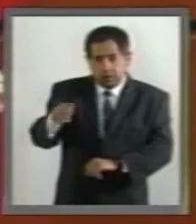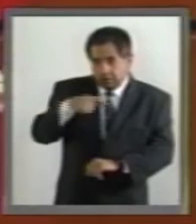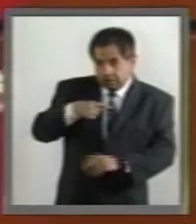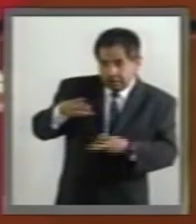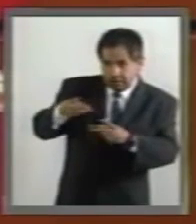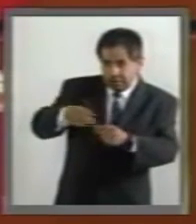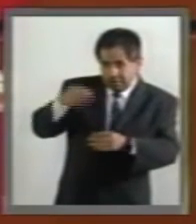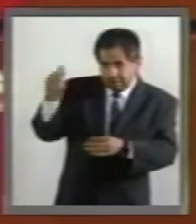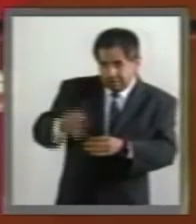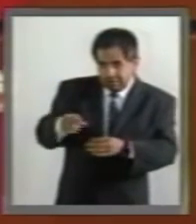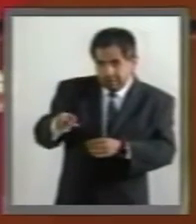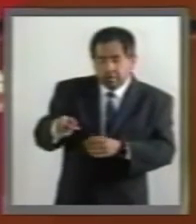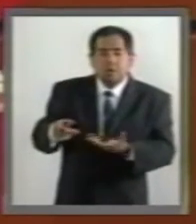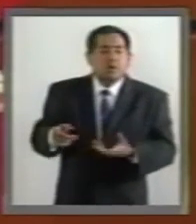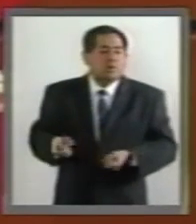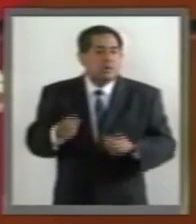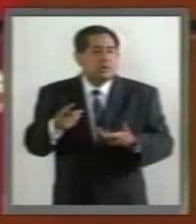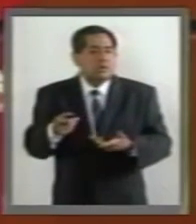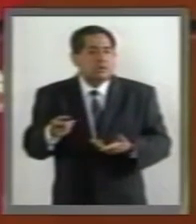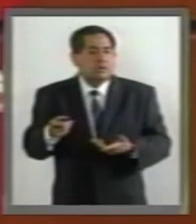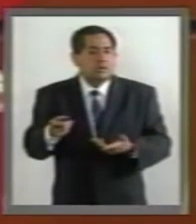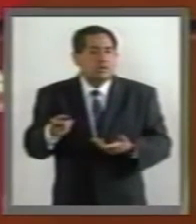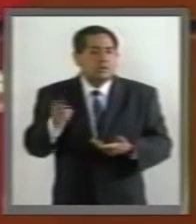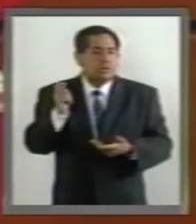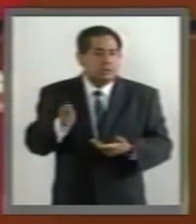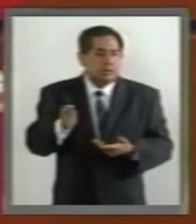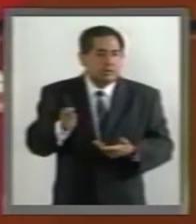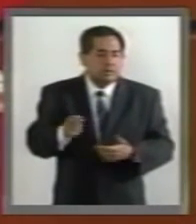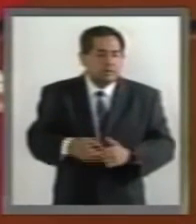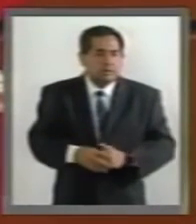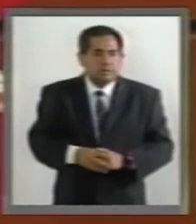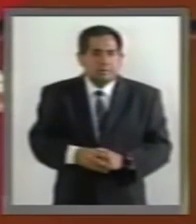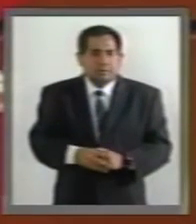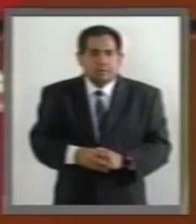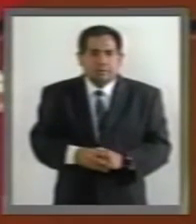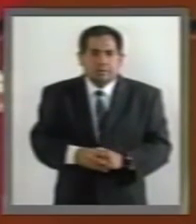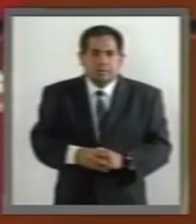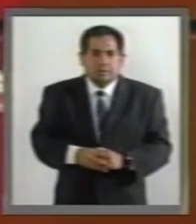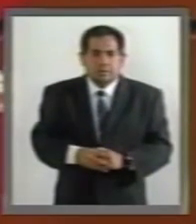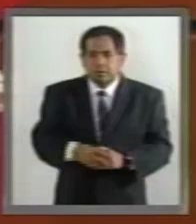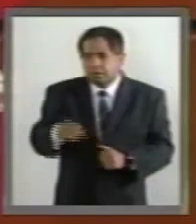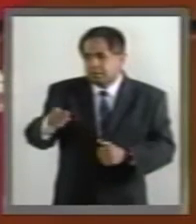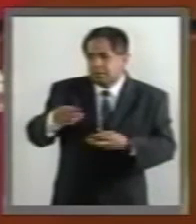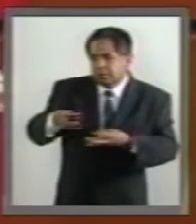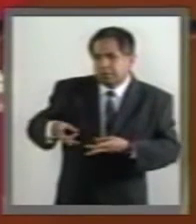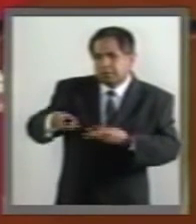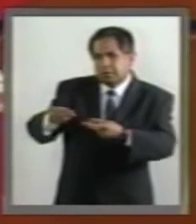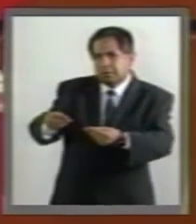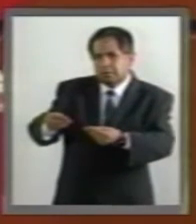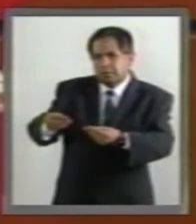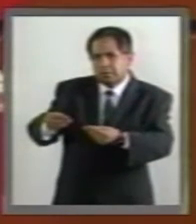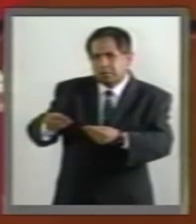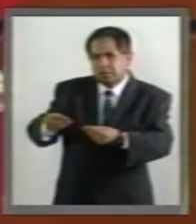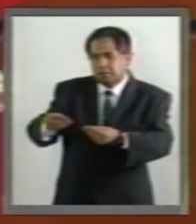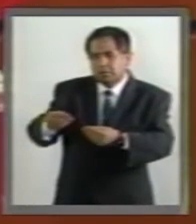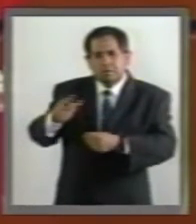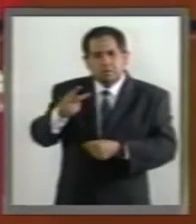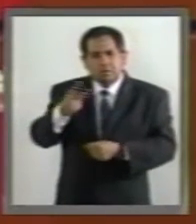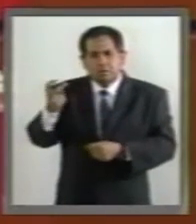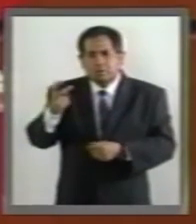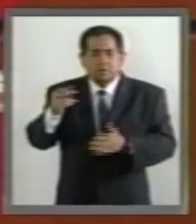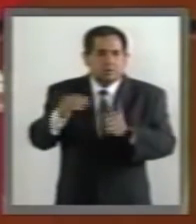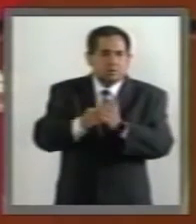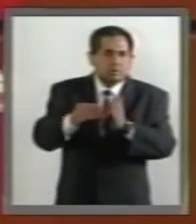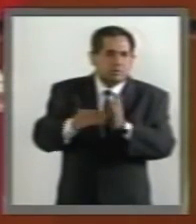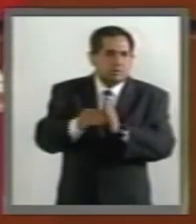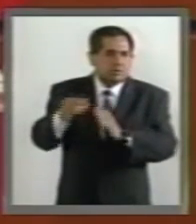en la realidad, fue que se gastó más de 200 mil millones